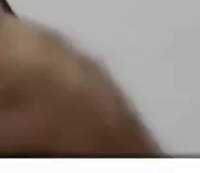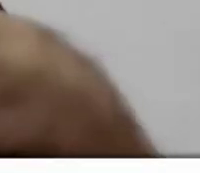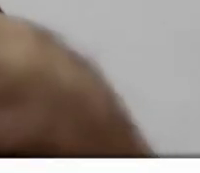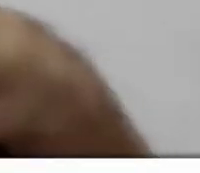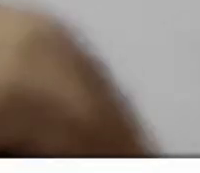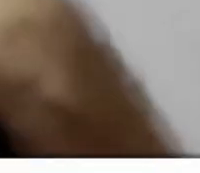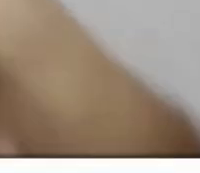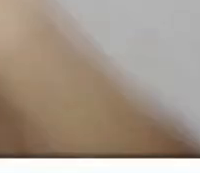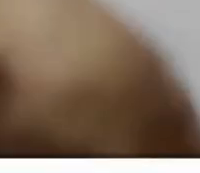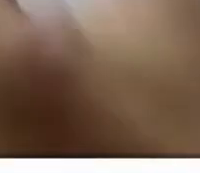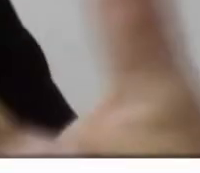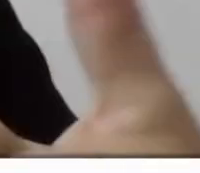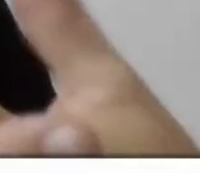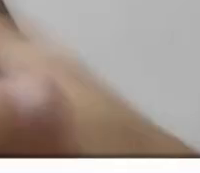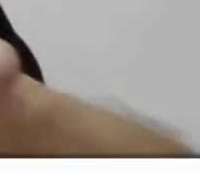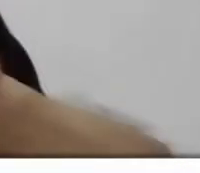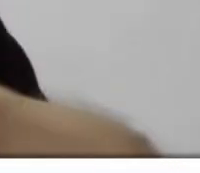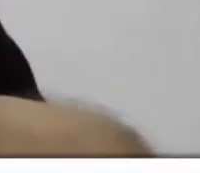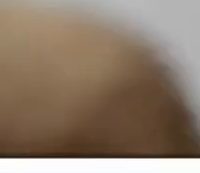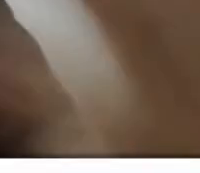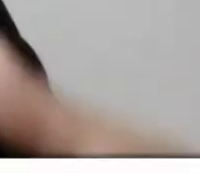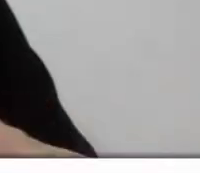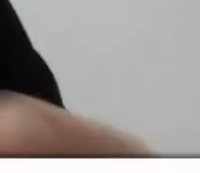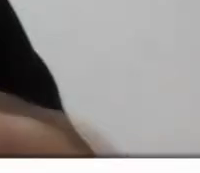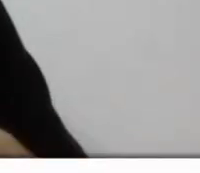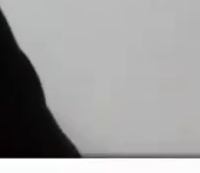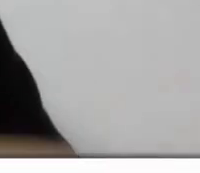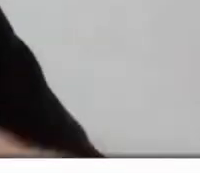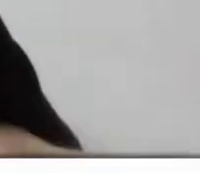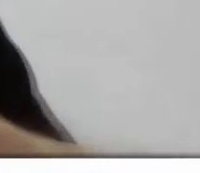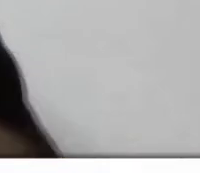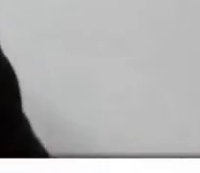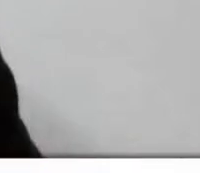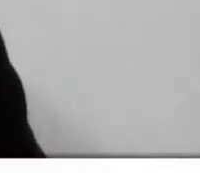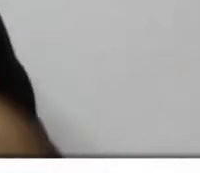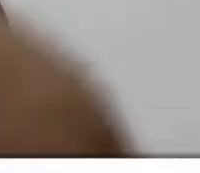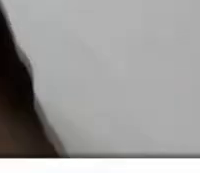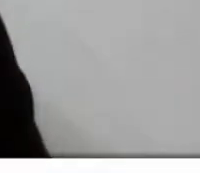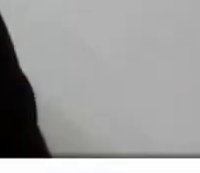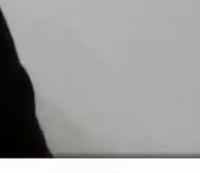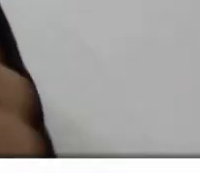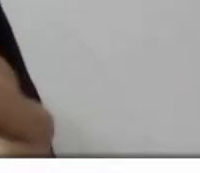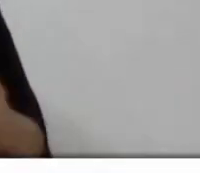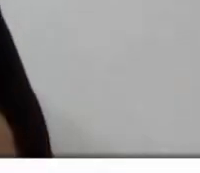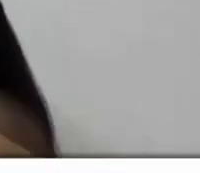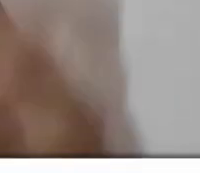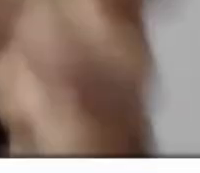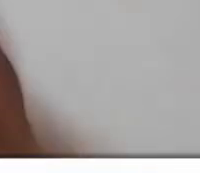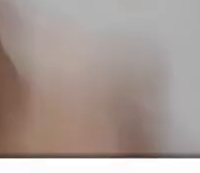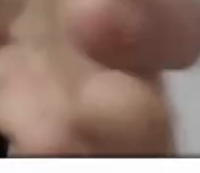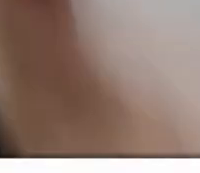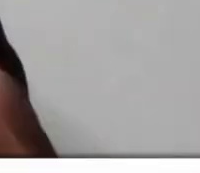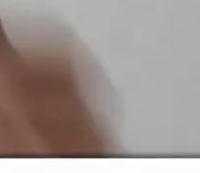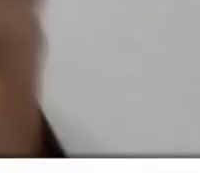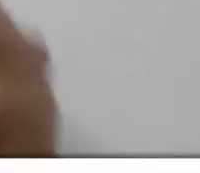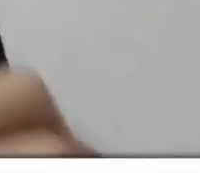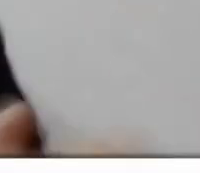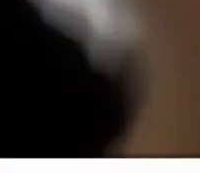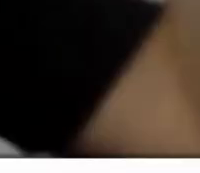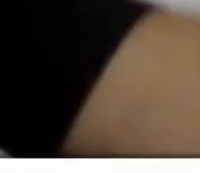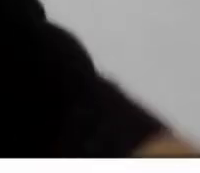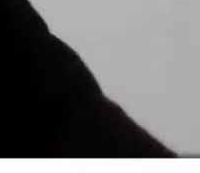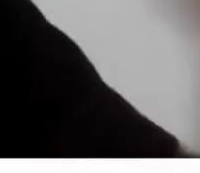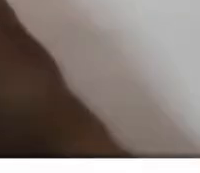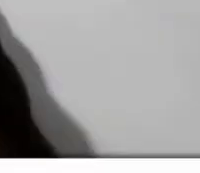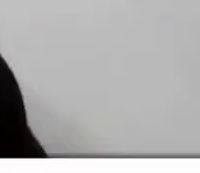organizó, sino que aportó recursos junto con el gobierno comunal de Empalme Villa Constitución para montar en la zona rural de Empalme Villa